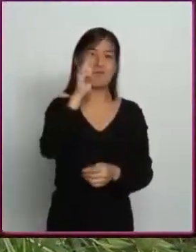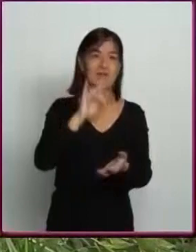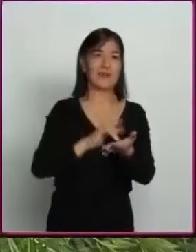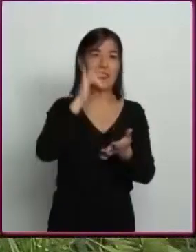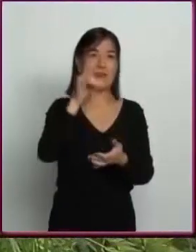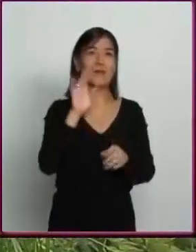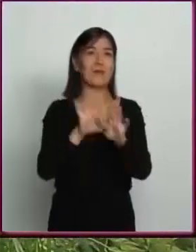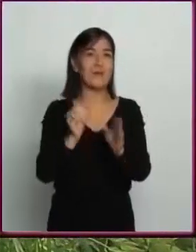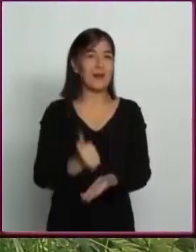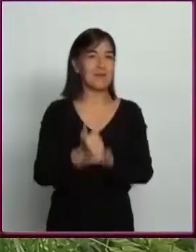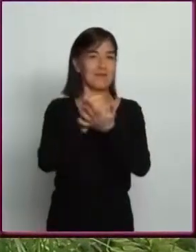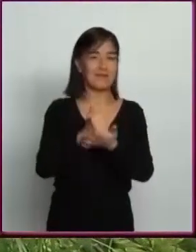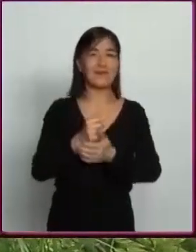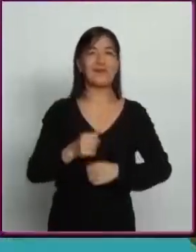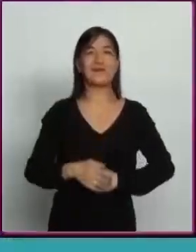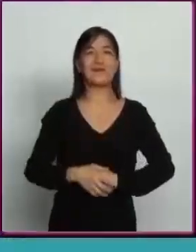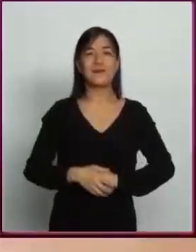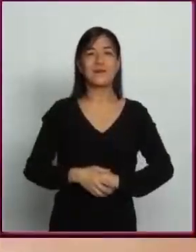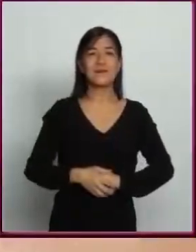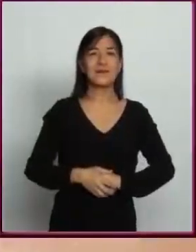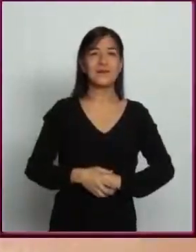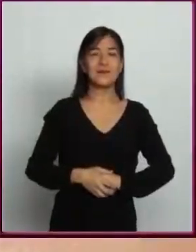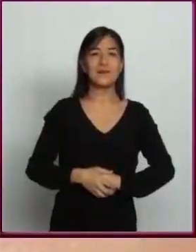que la complemente.